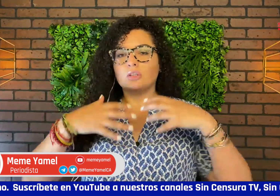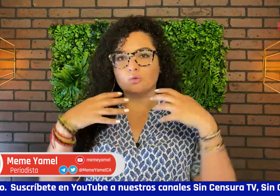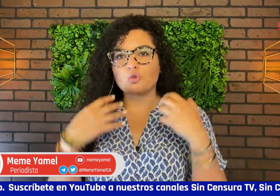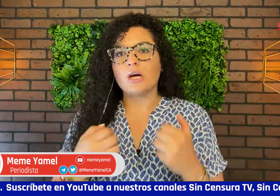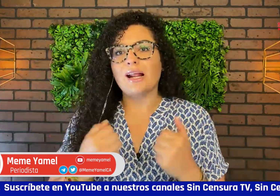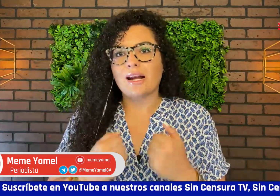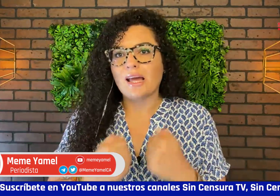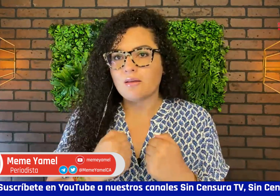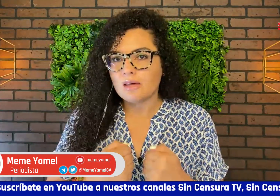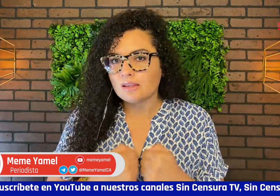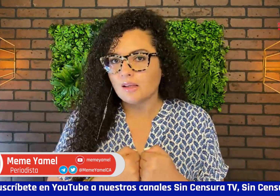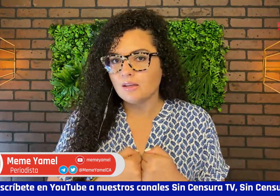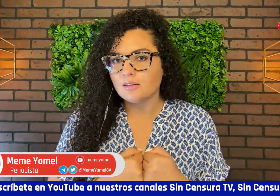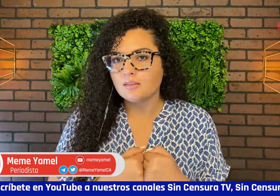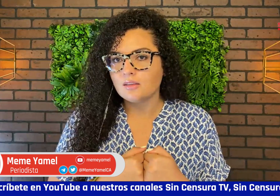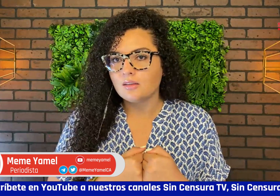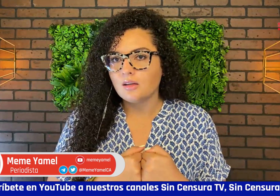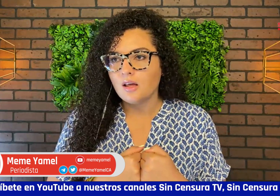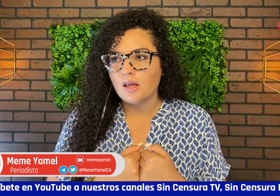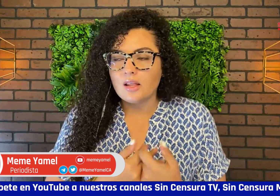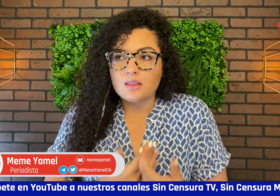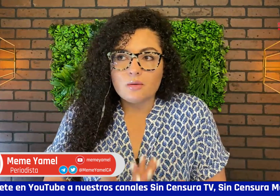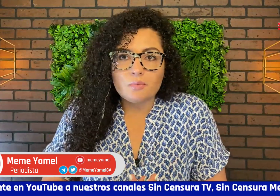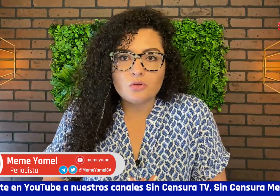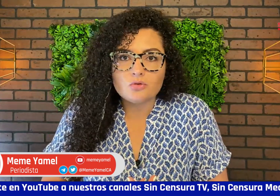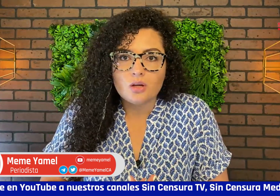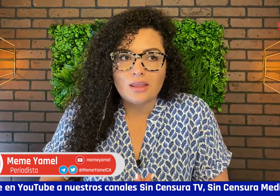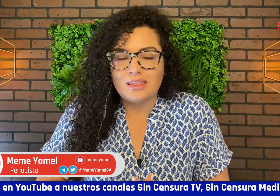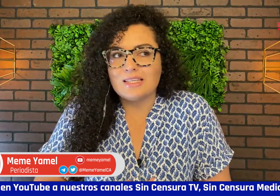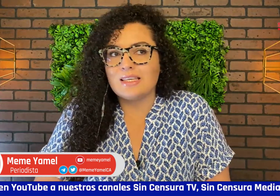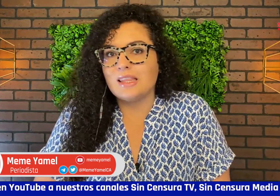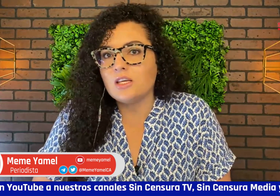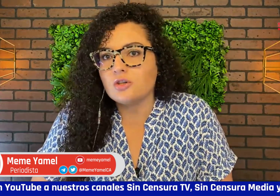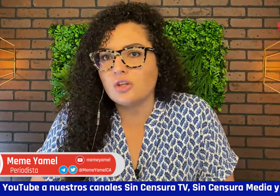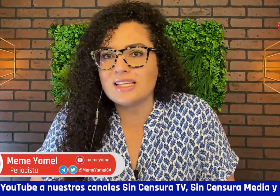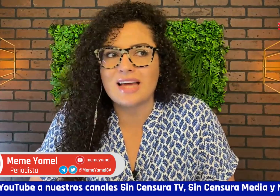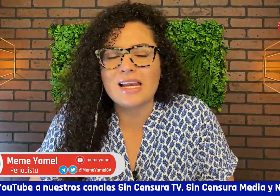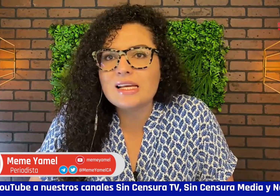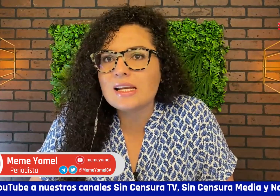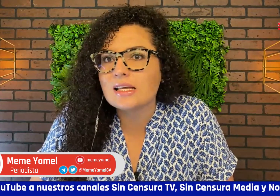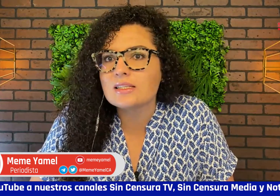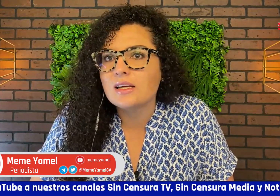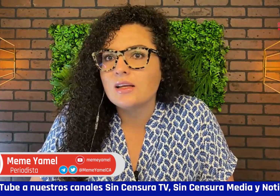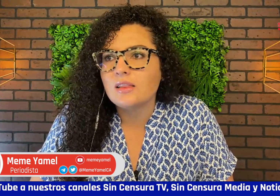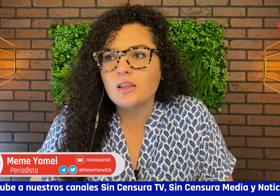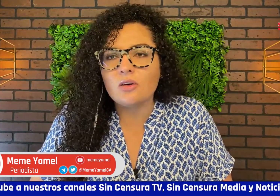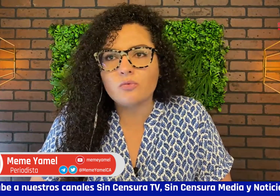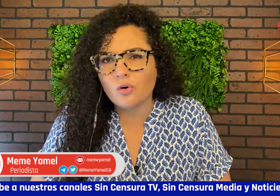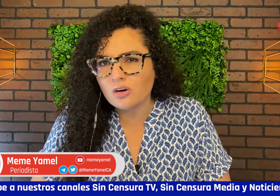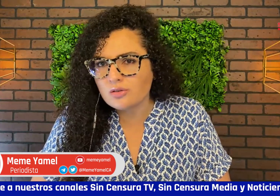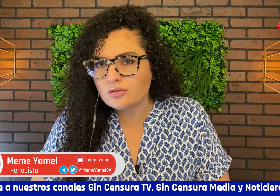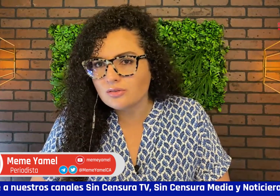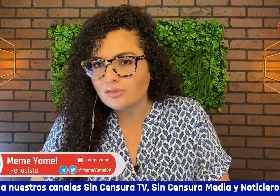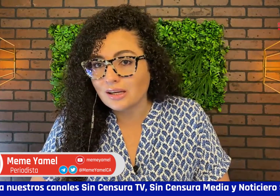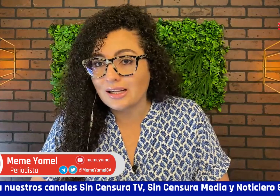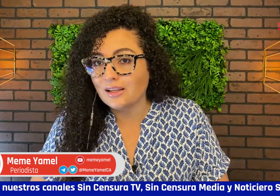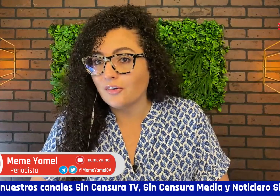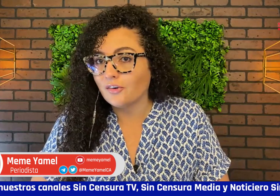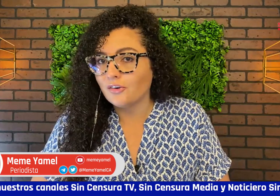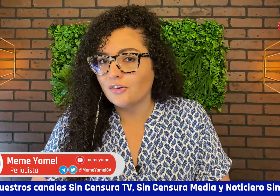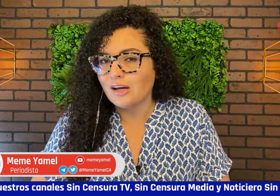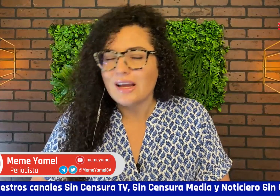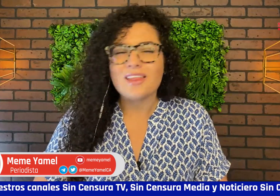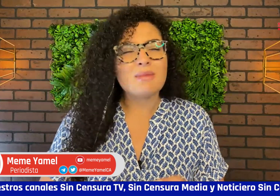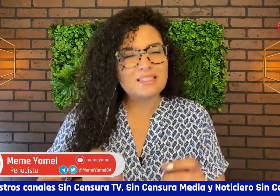pueblo se escuchara realmente en tiempos de Cedillo, de Salinas, de Fox, de